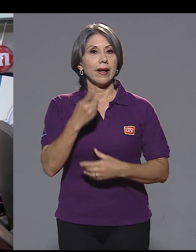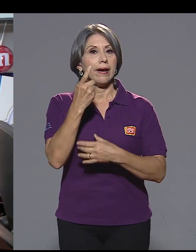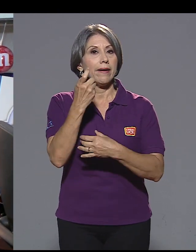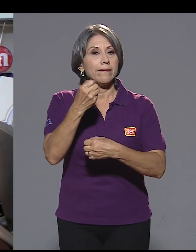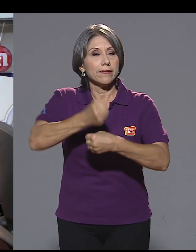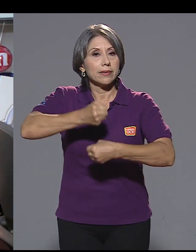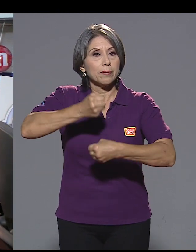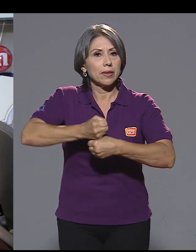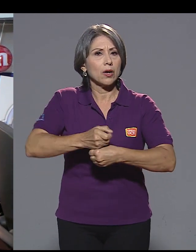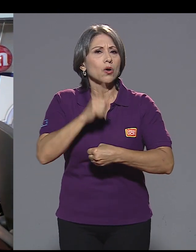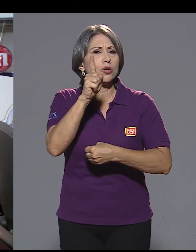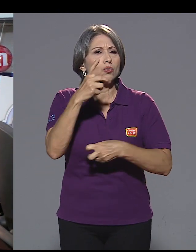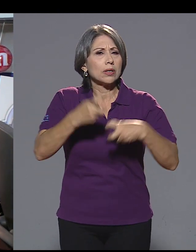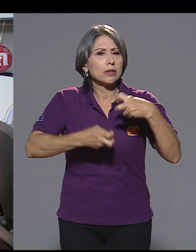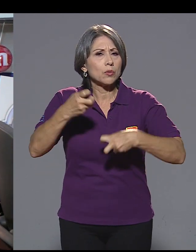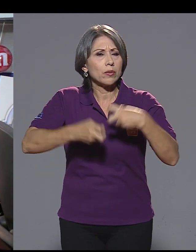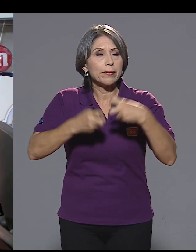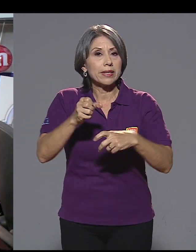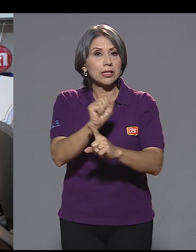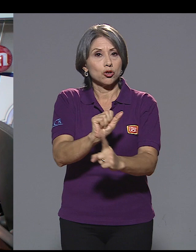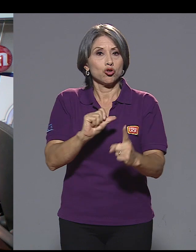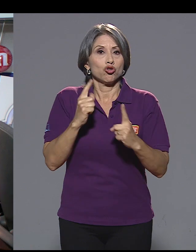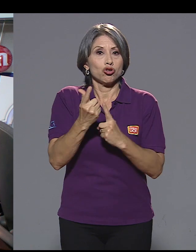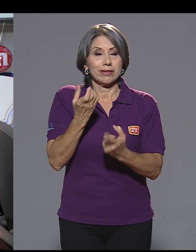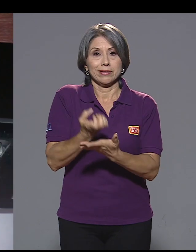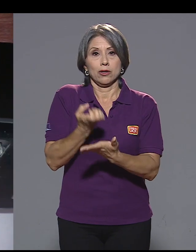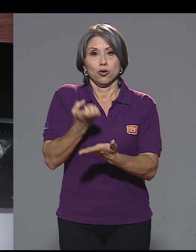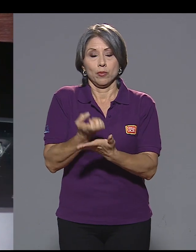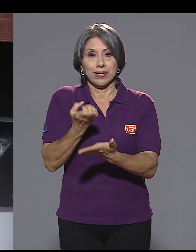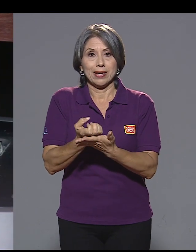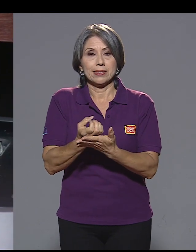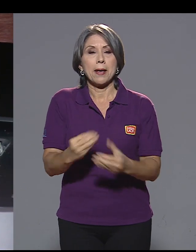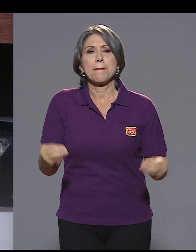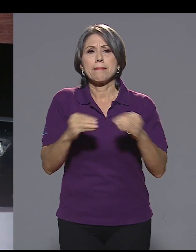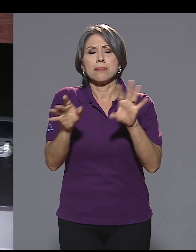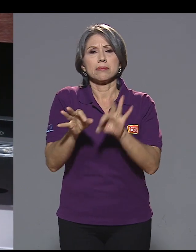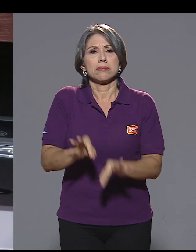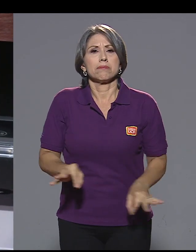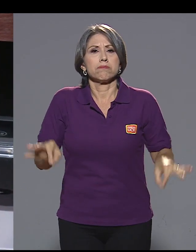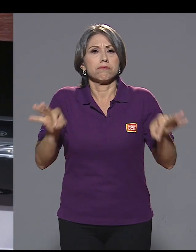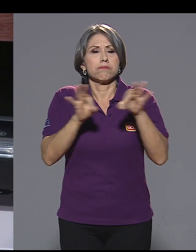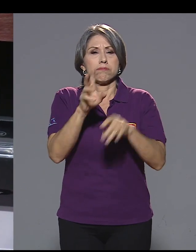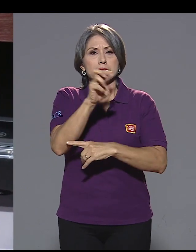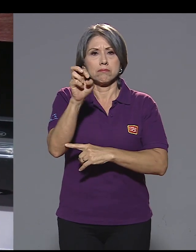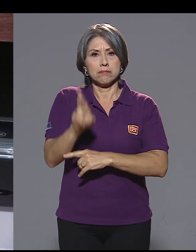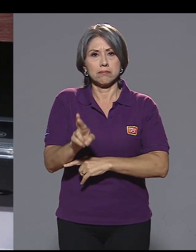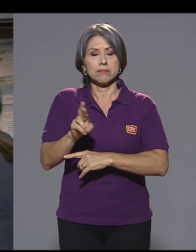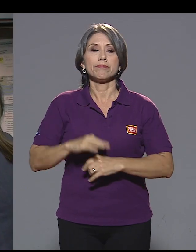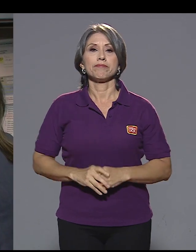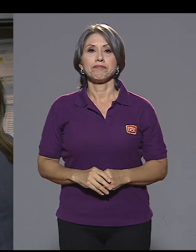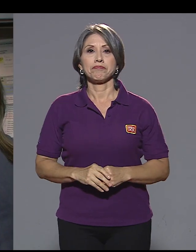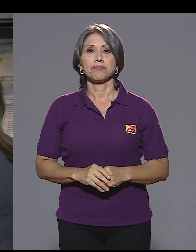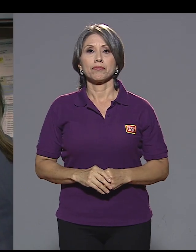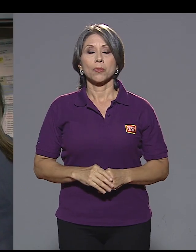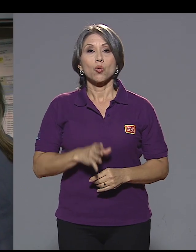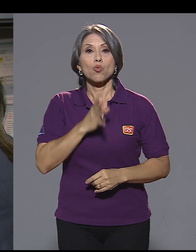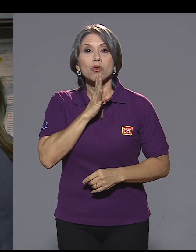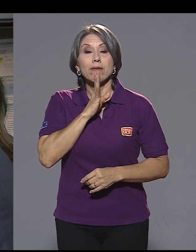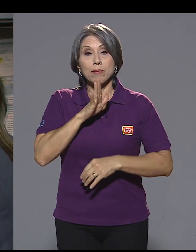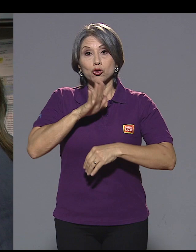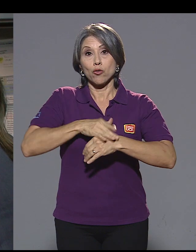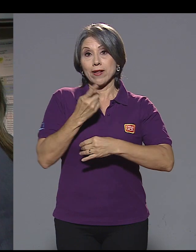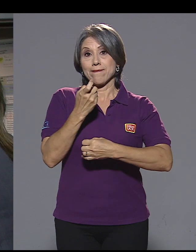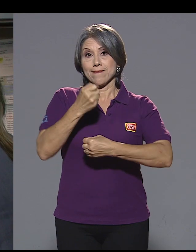El desempleo es una de las problemáticas sociales y económicas más importantes en Costa Rica. Cuando